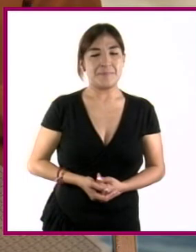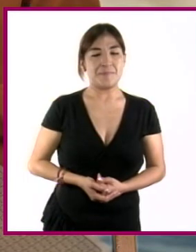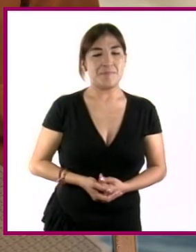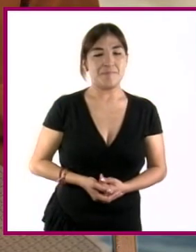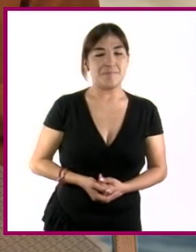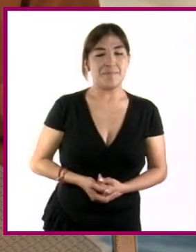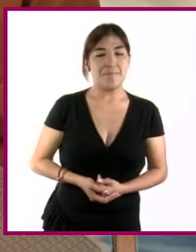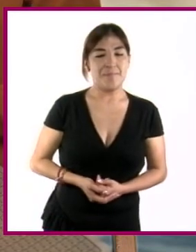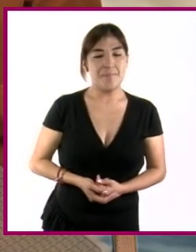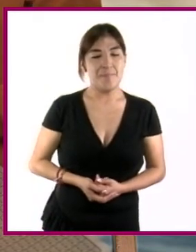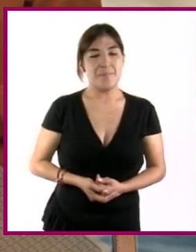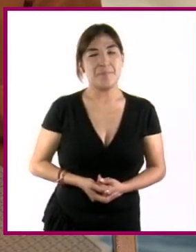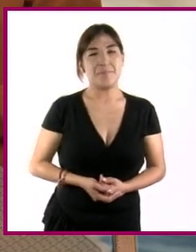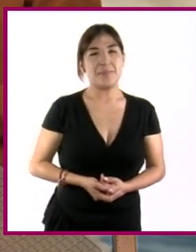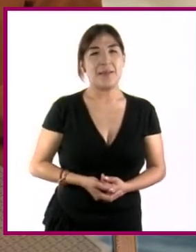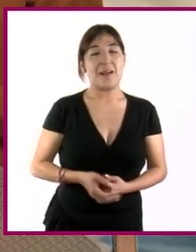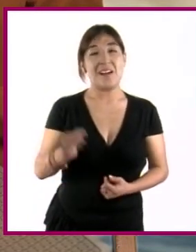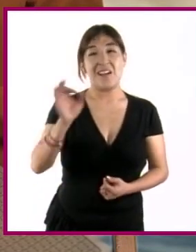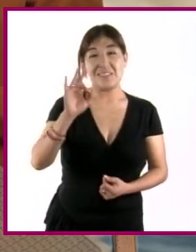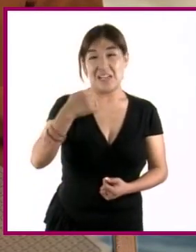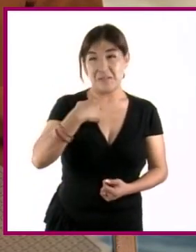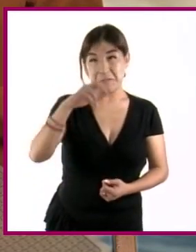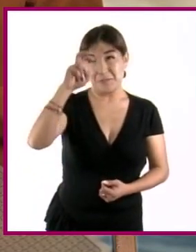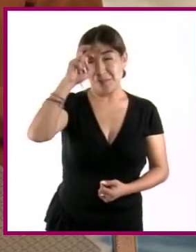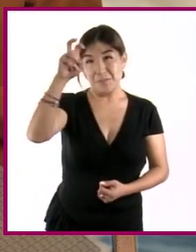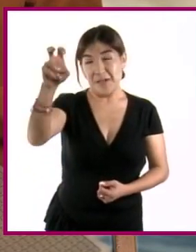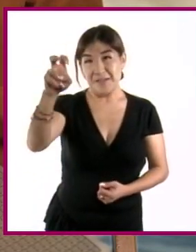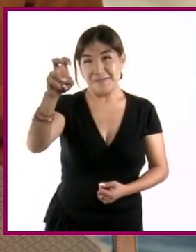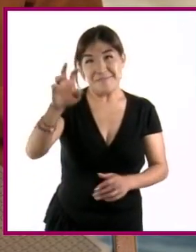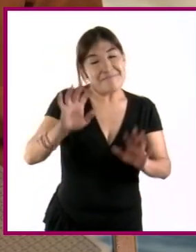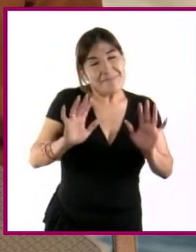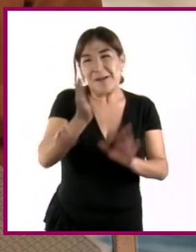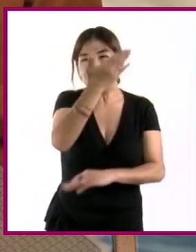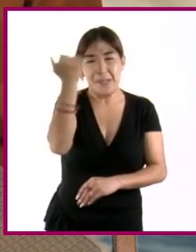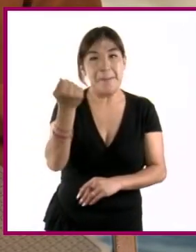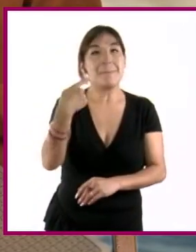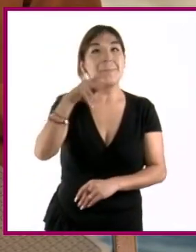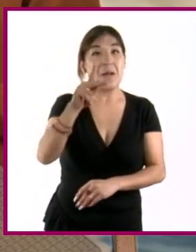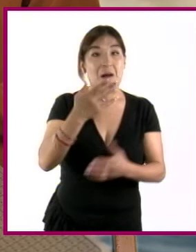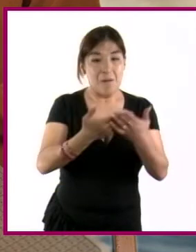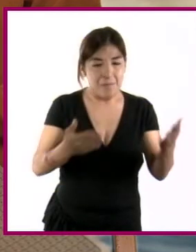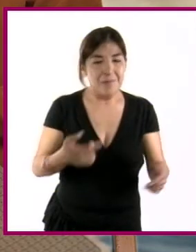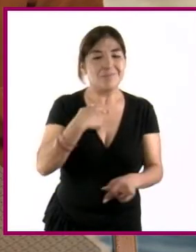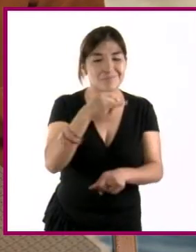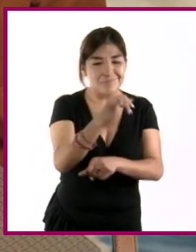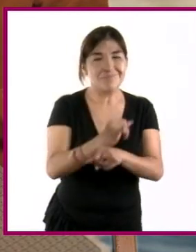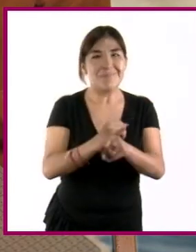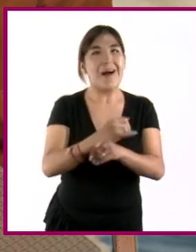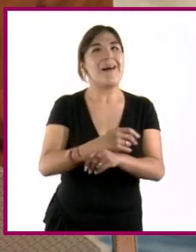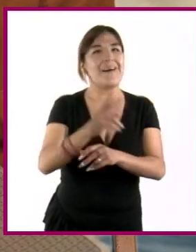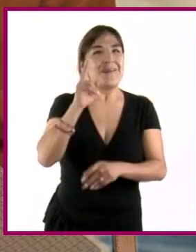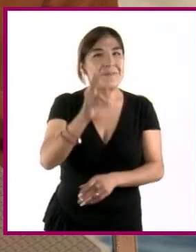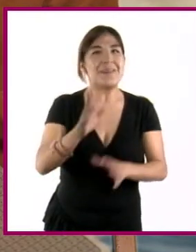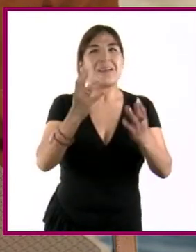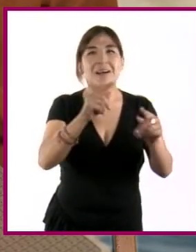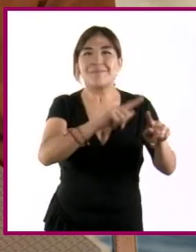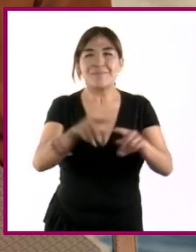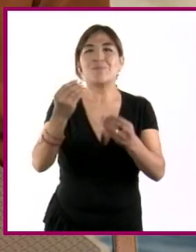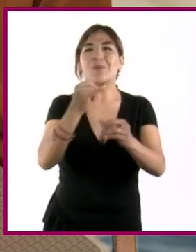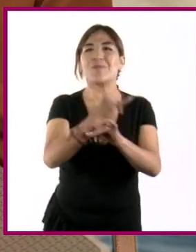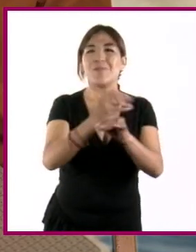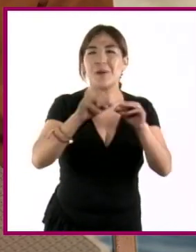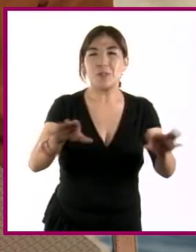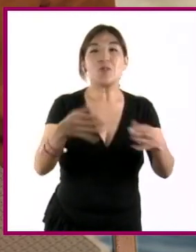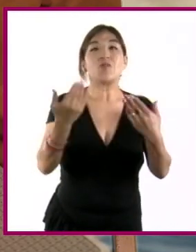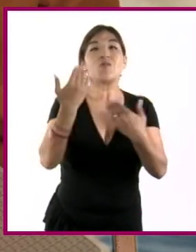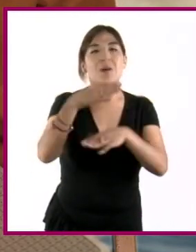Mati, no sé si fue un sueño, pero estoy seguro que hemos aprendido mucho sobre la contaminación por plástico. Mira,